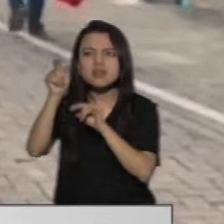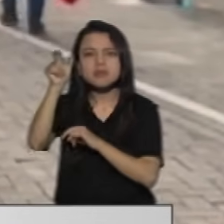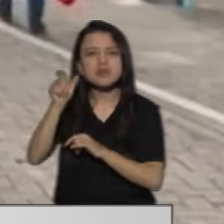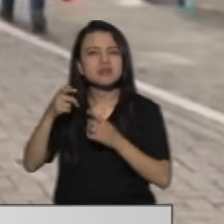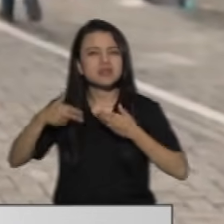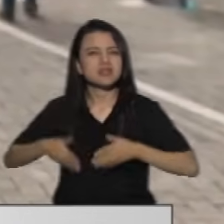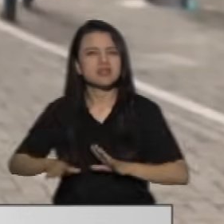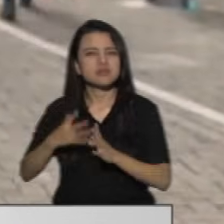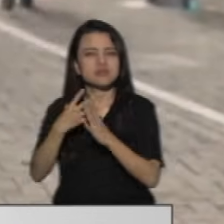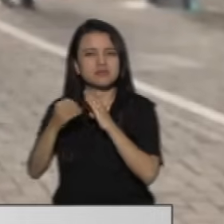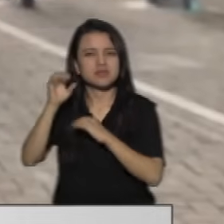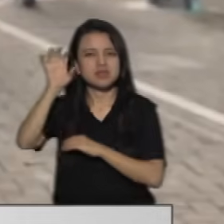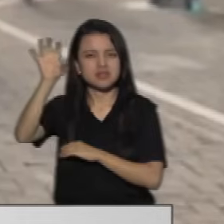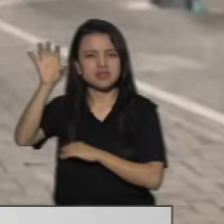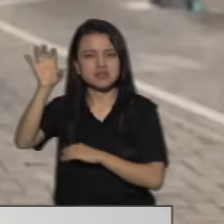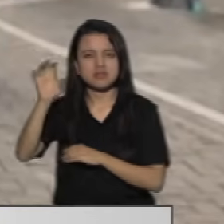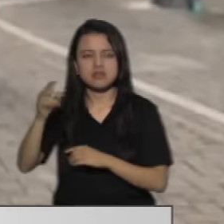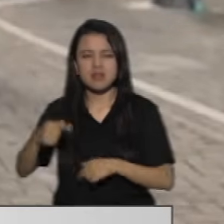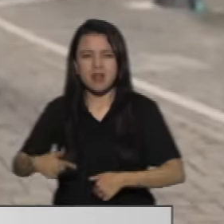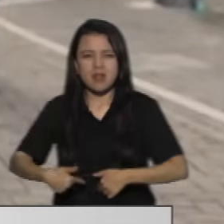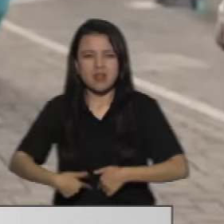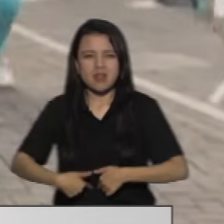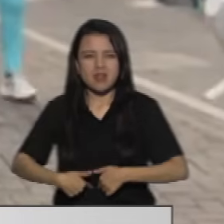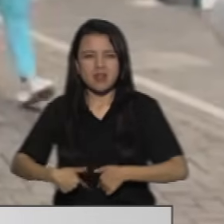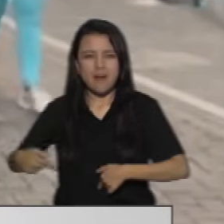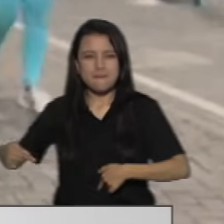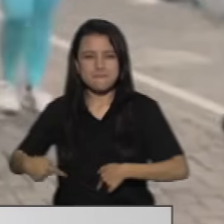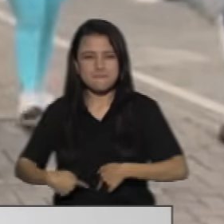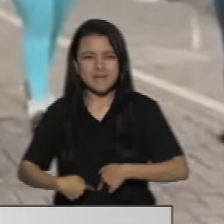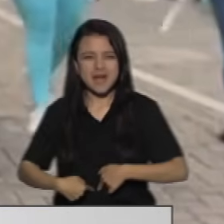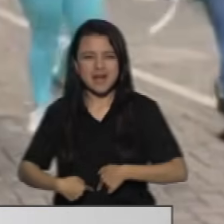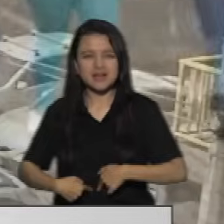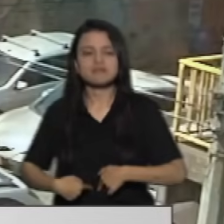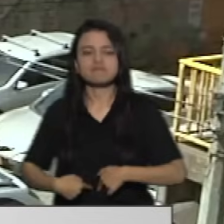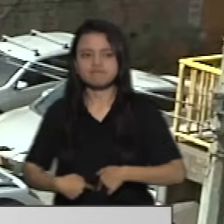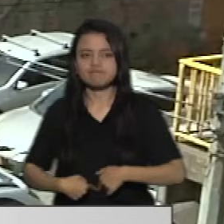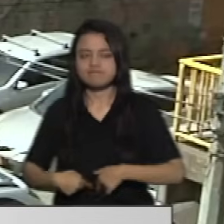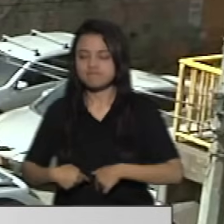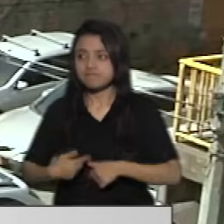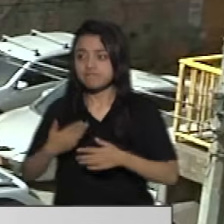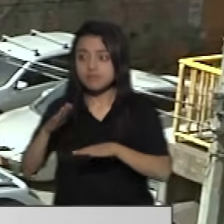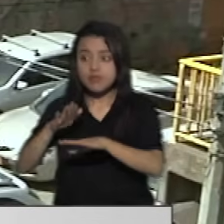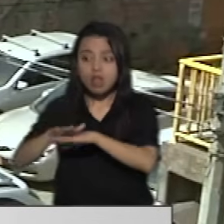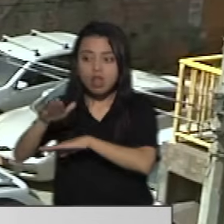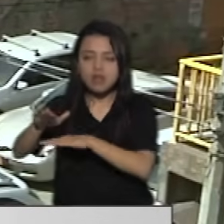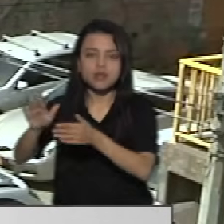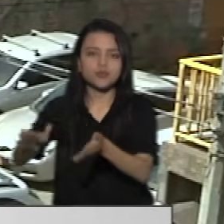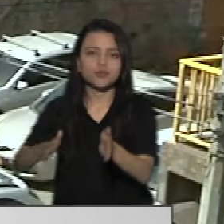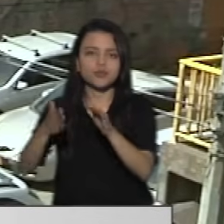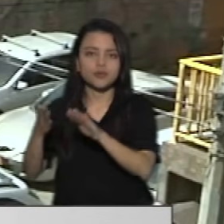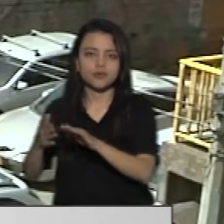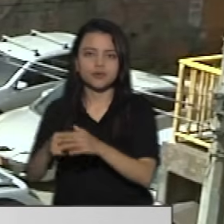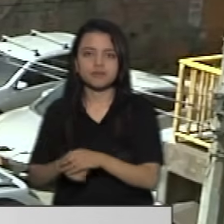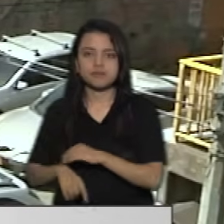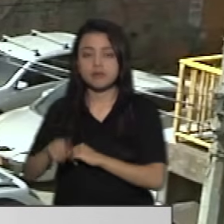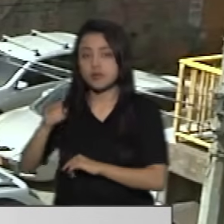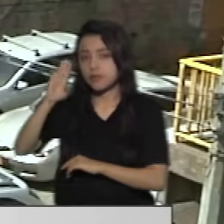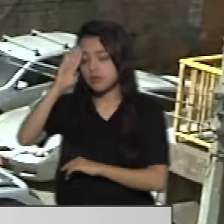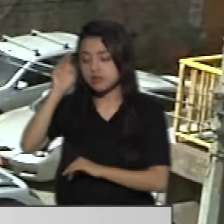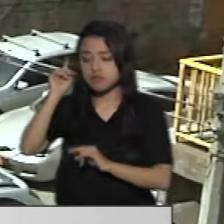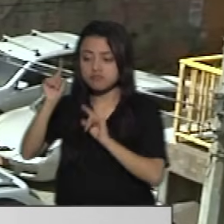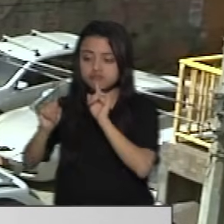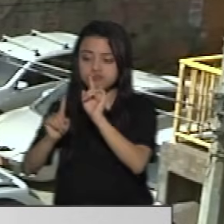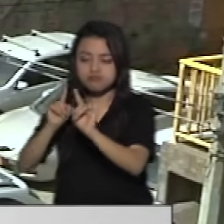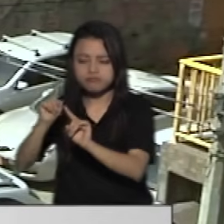con un impacto por arma de fuego en el abdomen, donde posteriormente fallece. Allí se da aviso a las unidades de policía, quien inmediatamente se